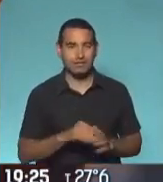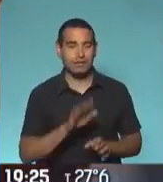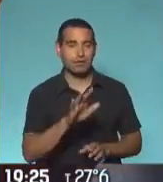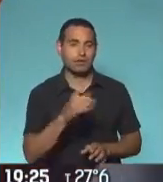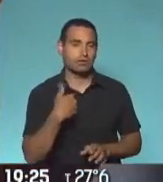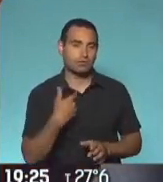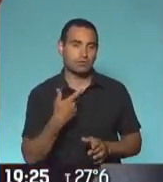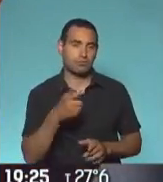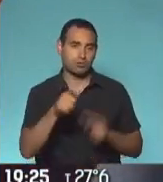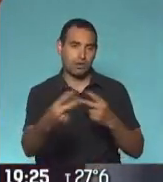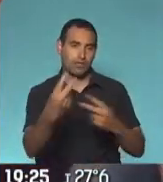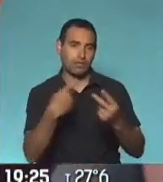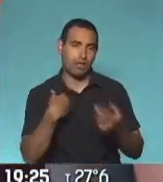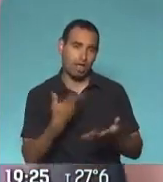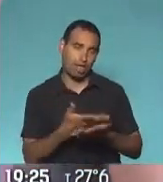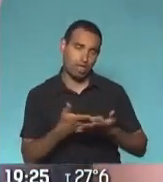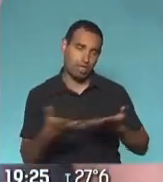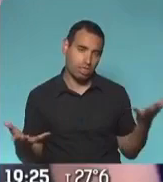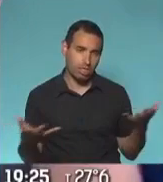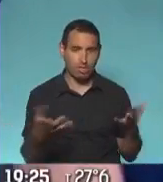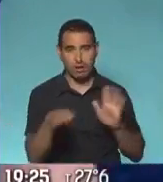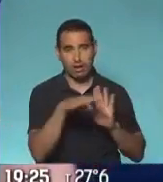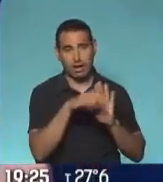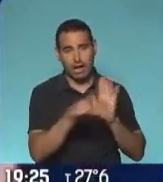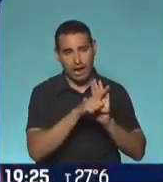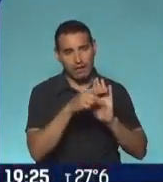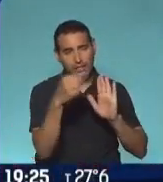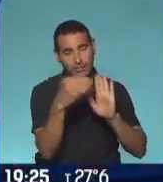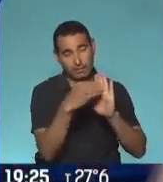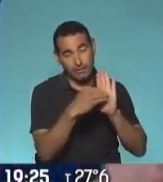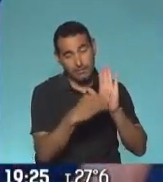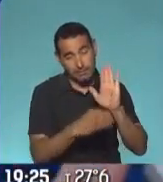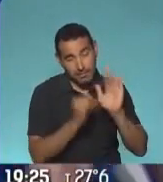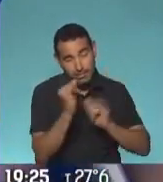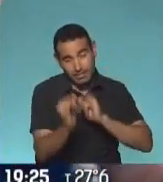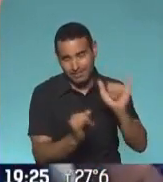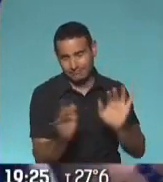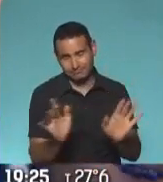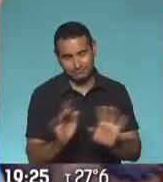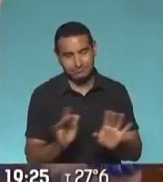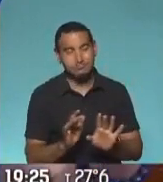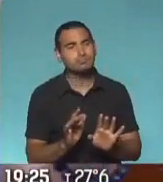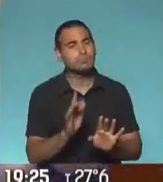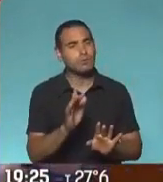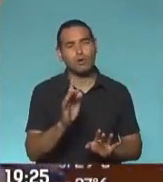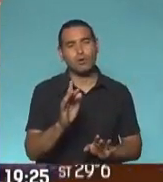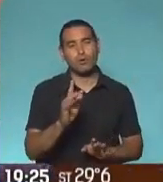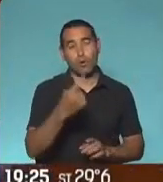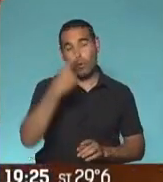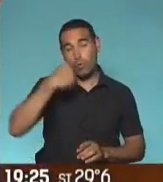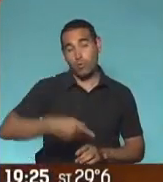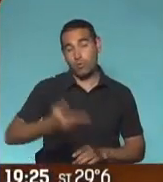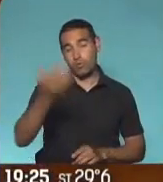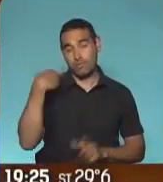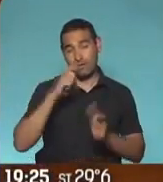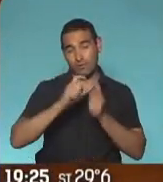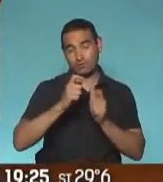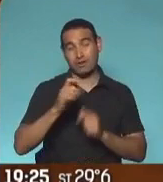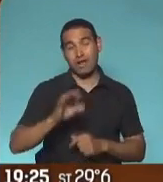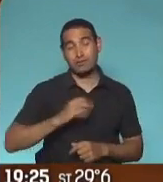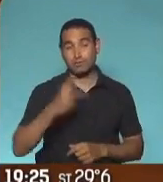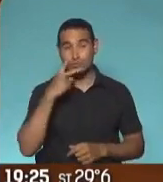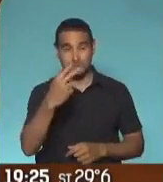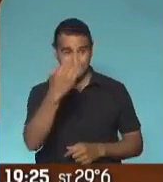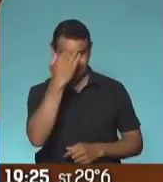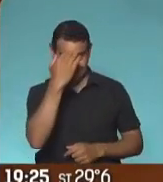aburrir a la audiencia con muchos detalles jurídicos, pero la última actualización del protocolo fue en